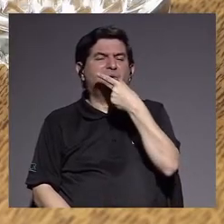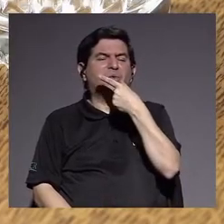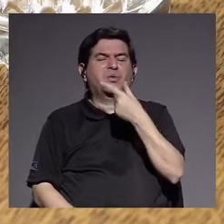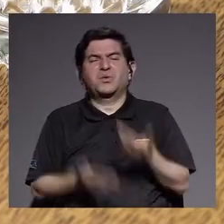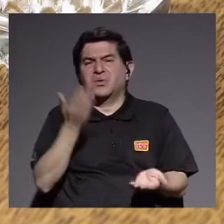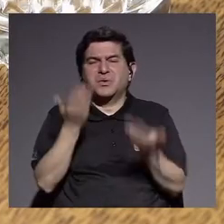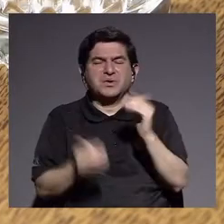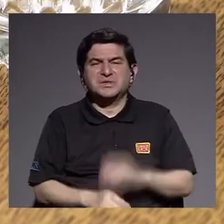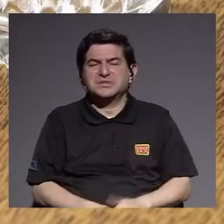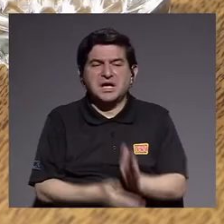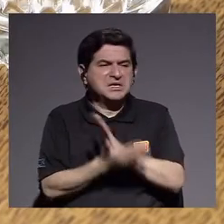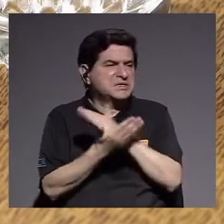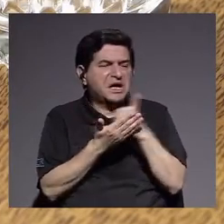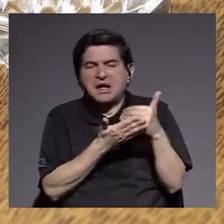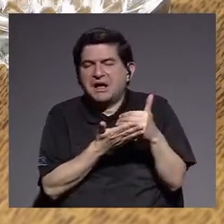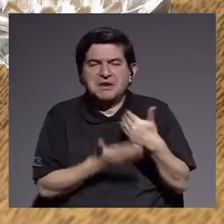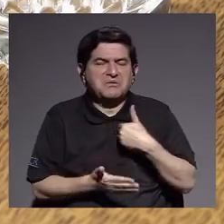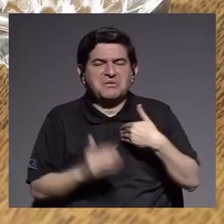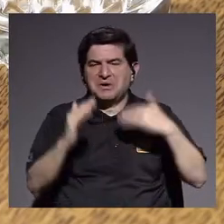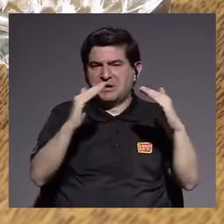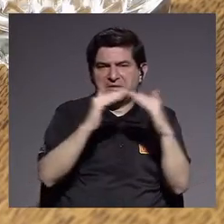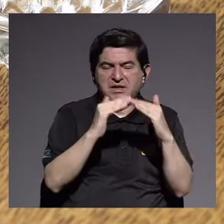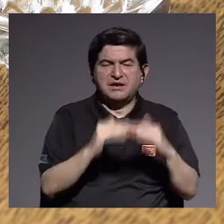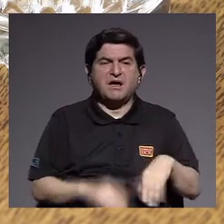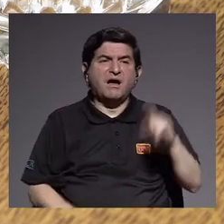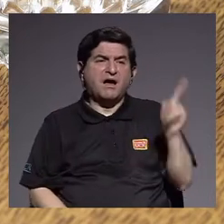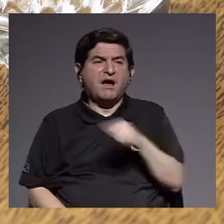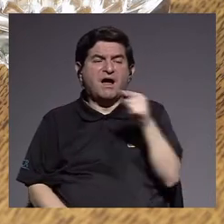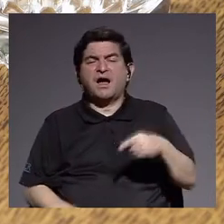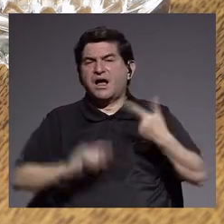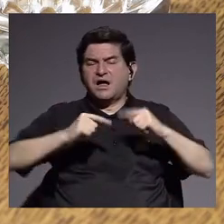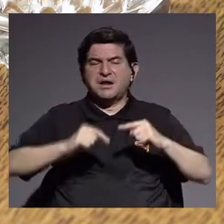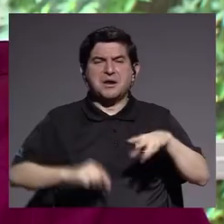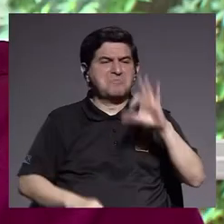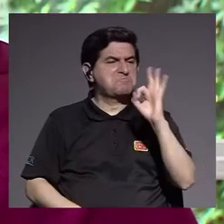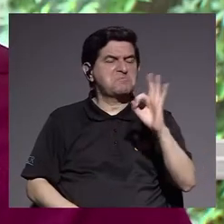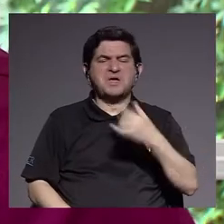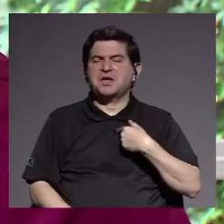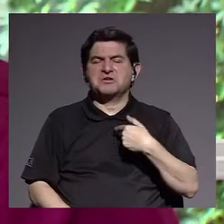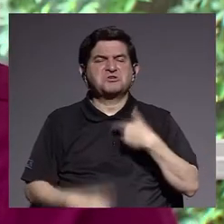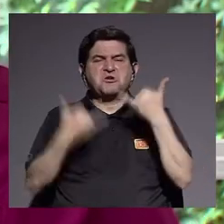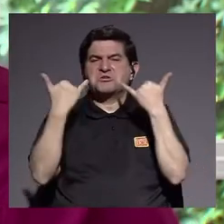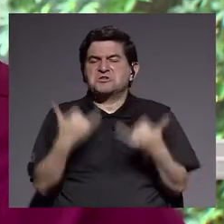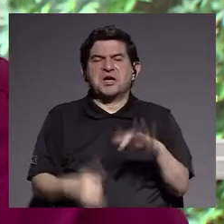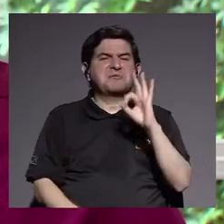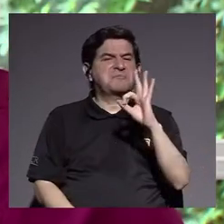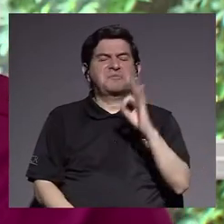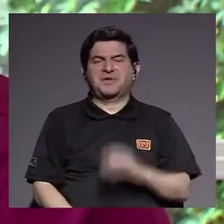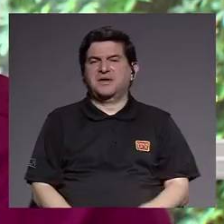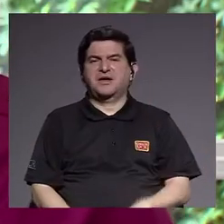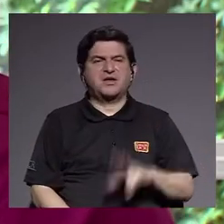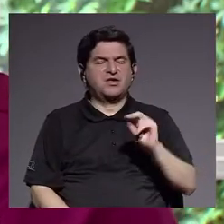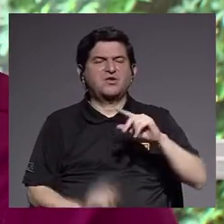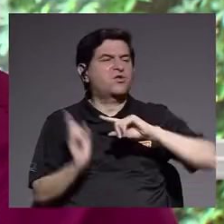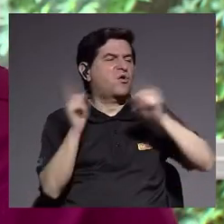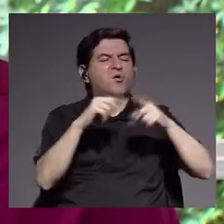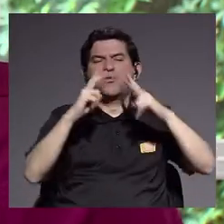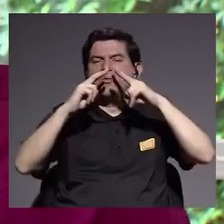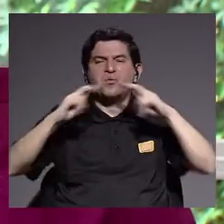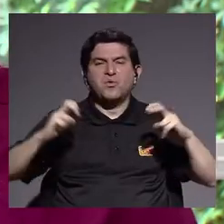no se tomó base también of fame se tomó cualquier medicamento que tiene la casa se le quitó el dolor está bien no me que ruiz ha escrito el dolor de vivir